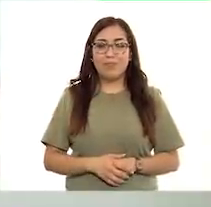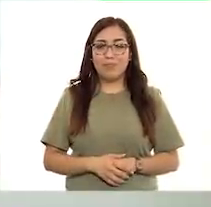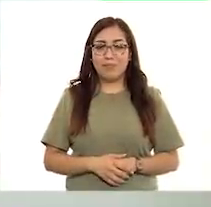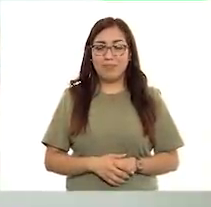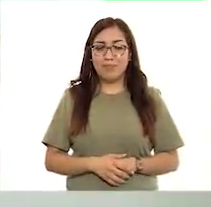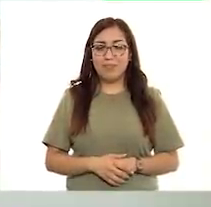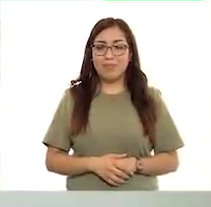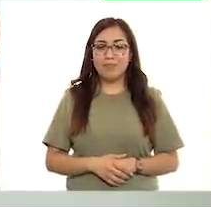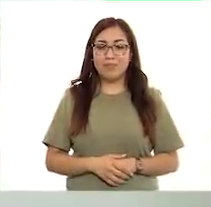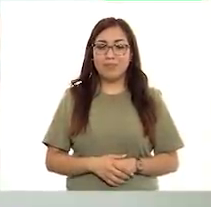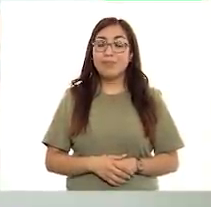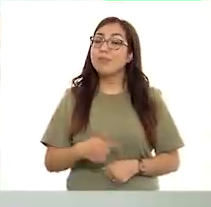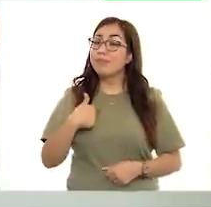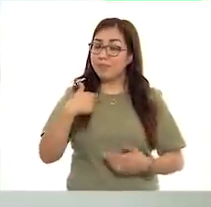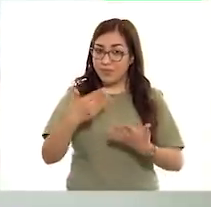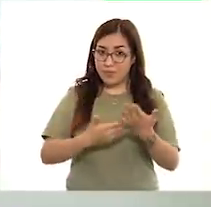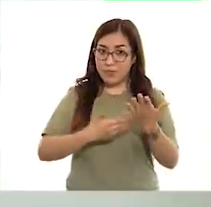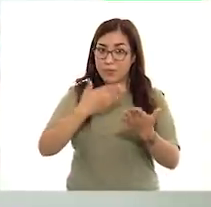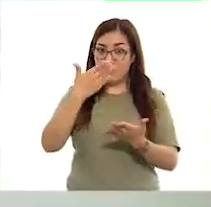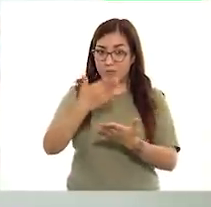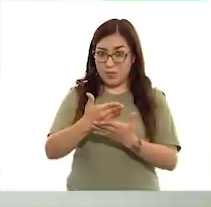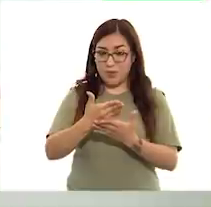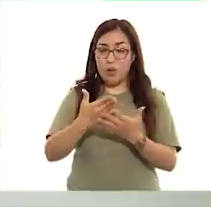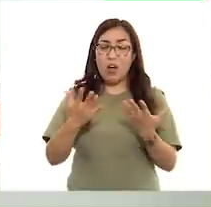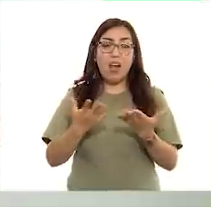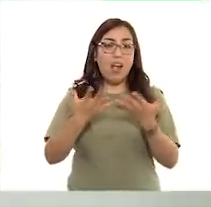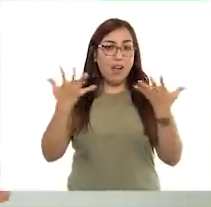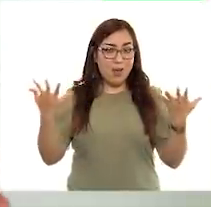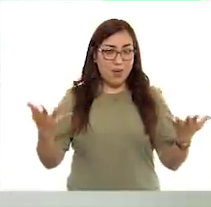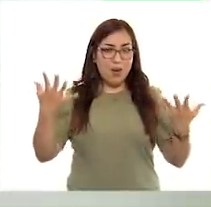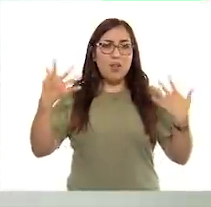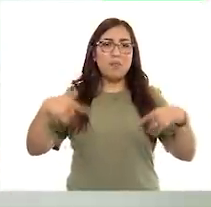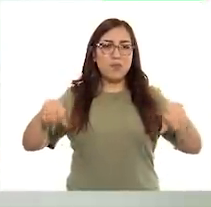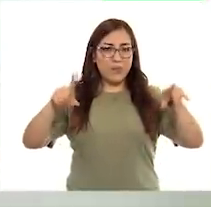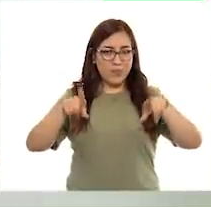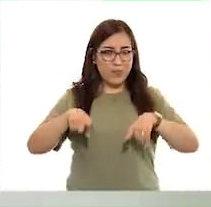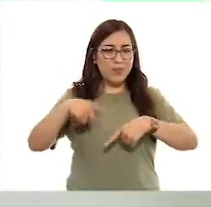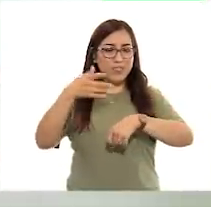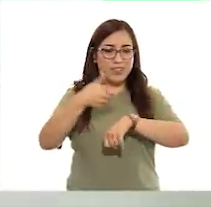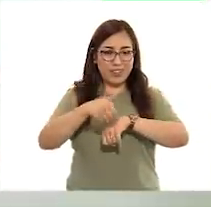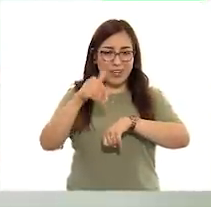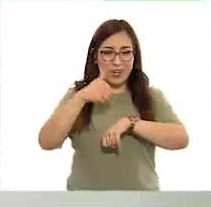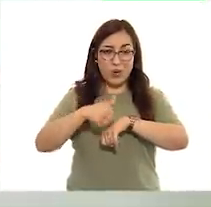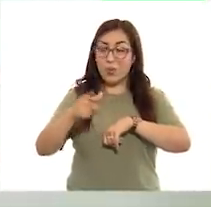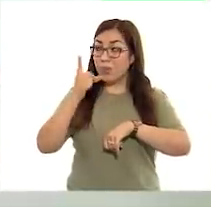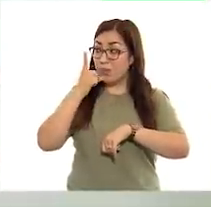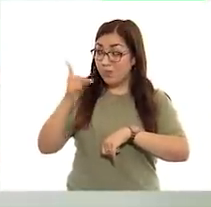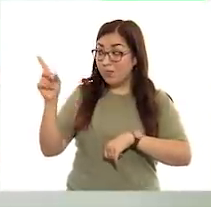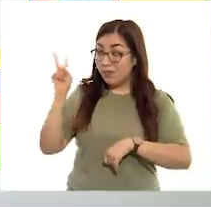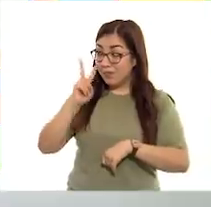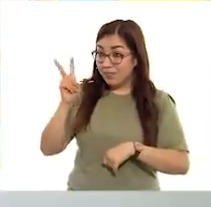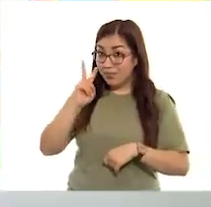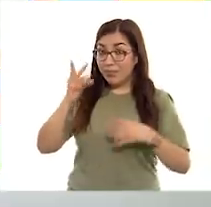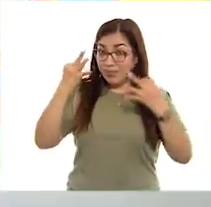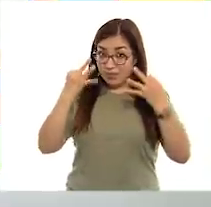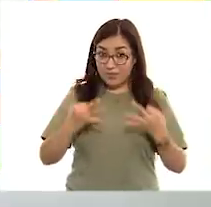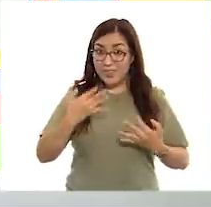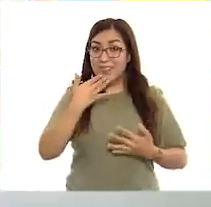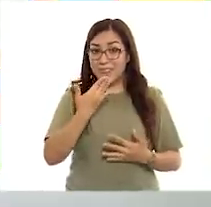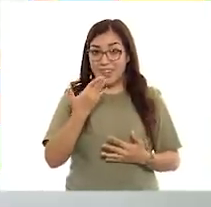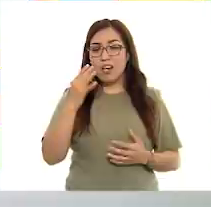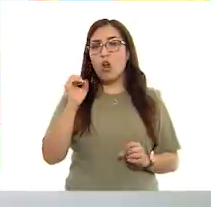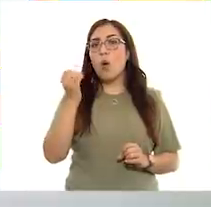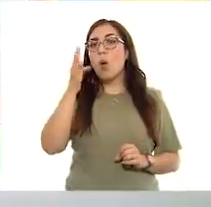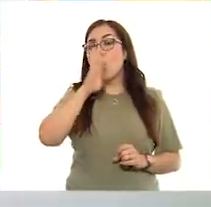Te propongo que con ayuda de nuestra banda numérica comprobemos si tu registro es el indicado. ¡A ver!